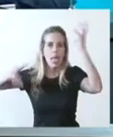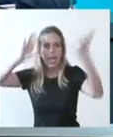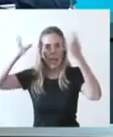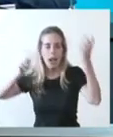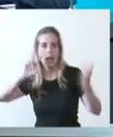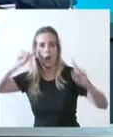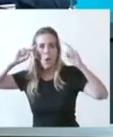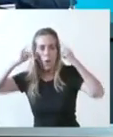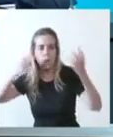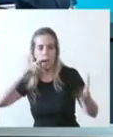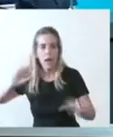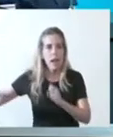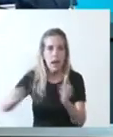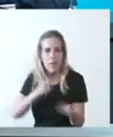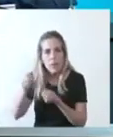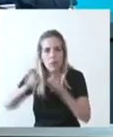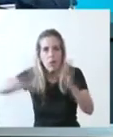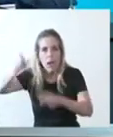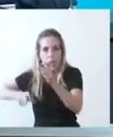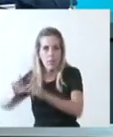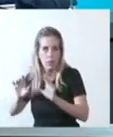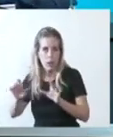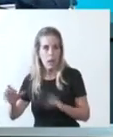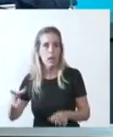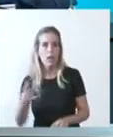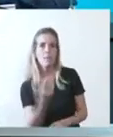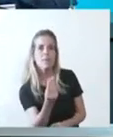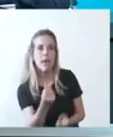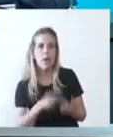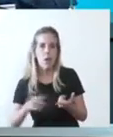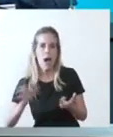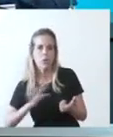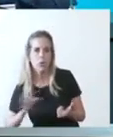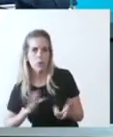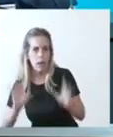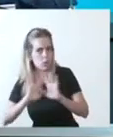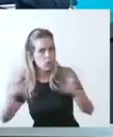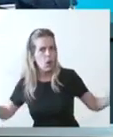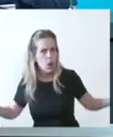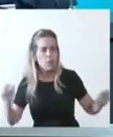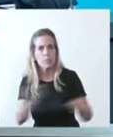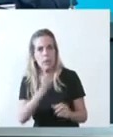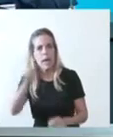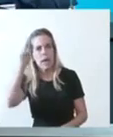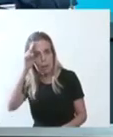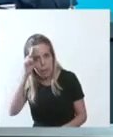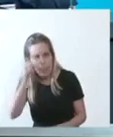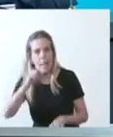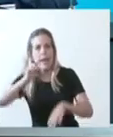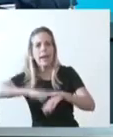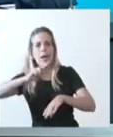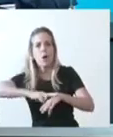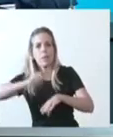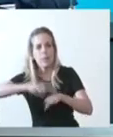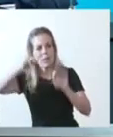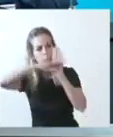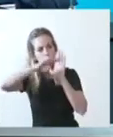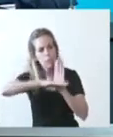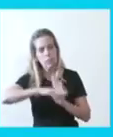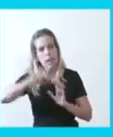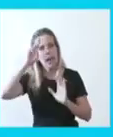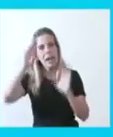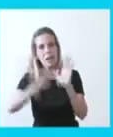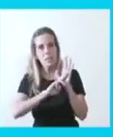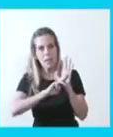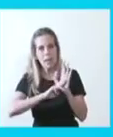en riesgo. Si hacemos las cosas bien y respetamos las instrucciones, los riesgos se van a minimizar. Como le